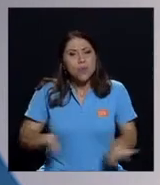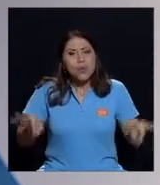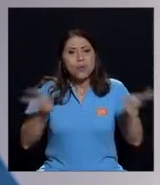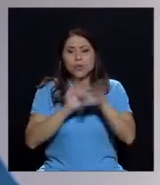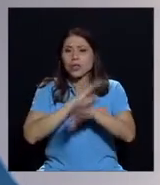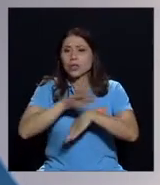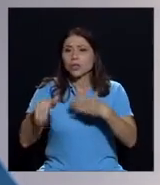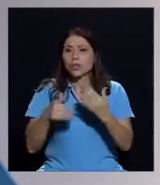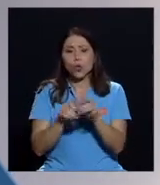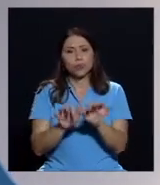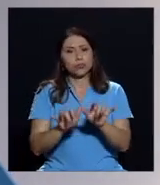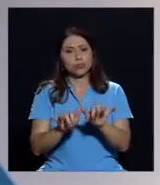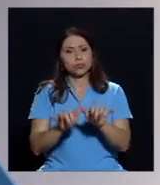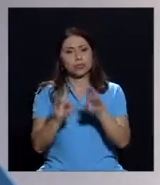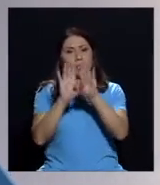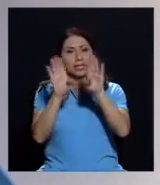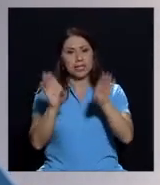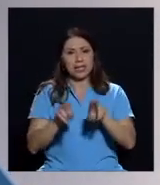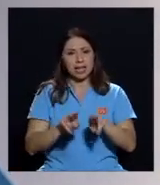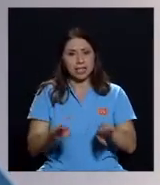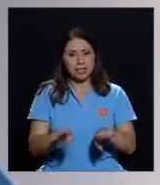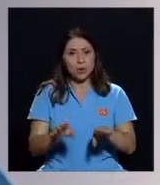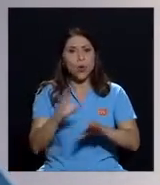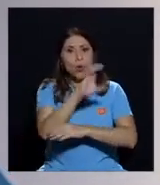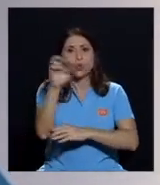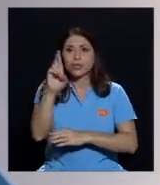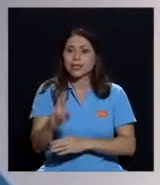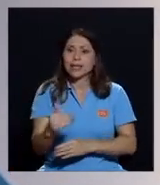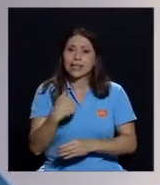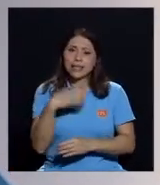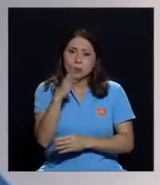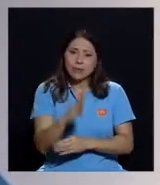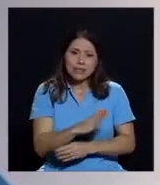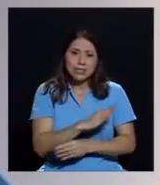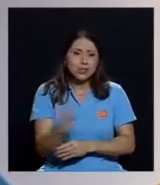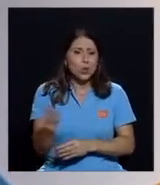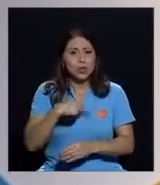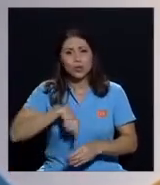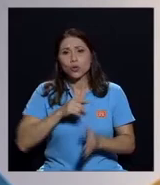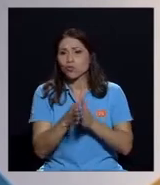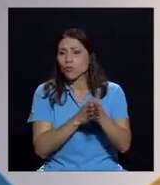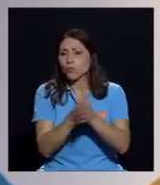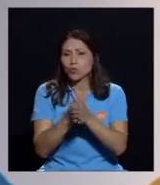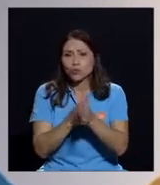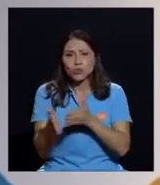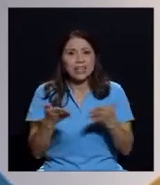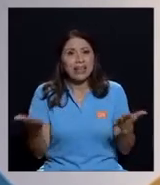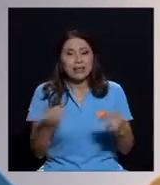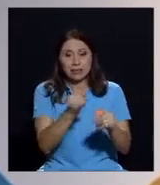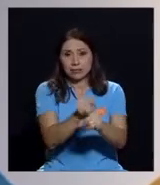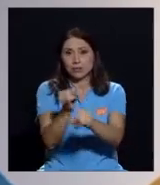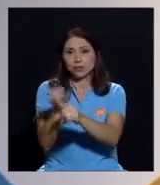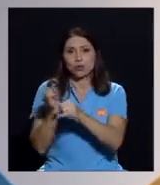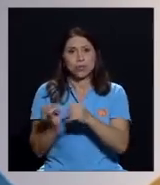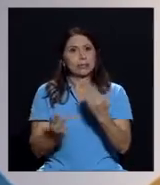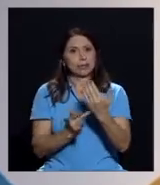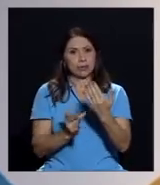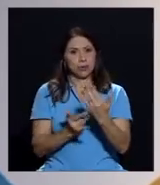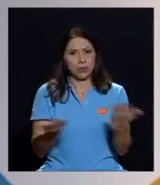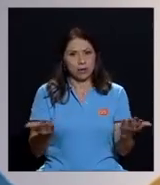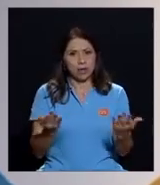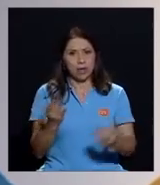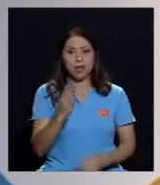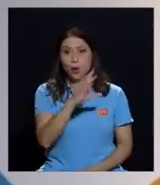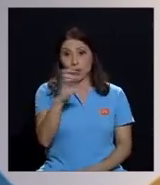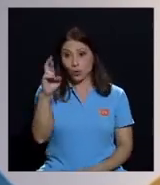costa rica tiene una bendición que no hemos explotado suficiente y va de la mano de la tecnología y nuestras instituciones costa rica cada